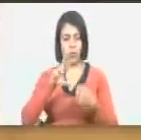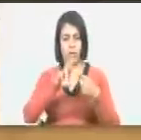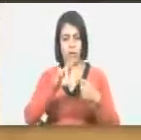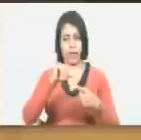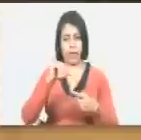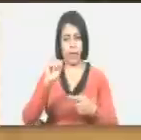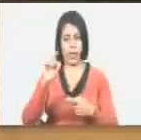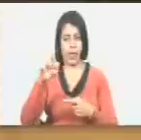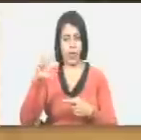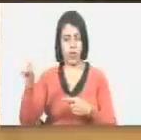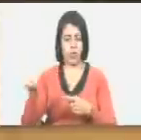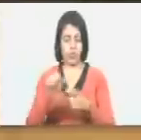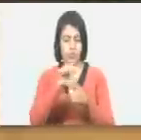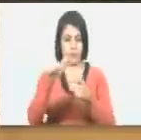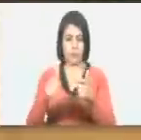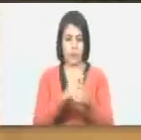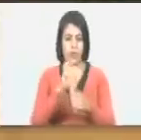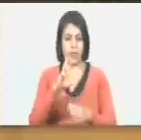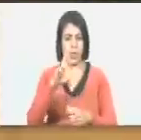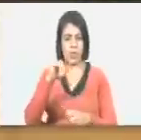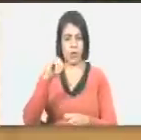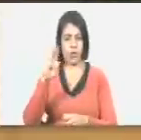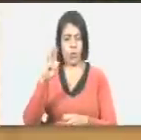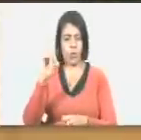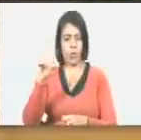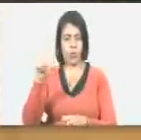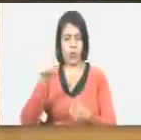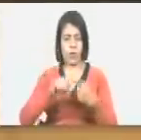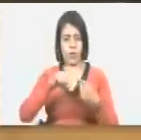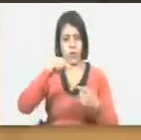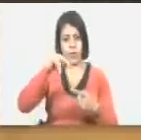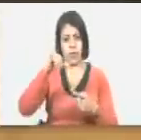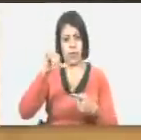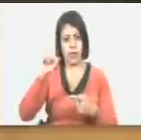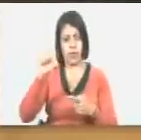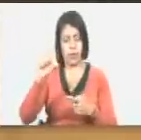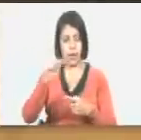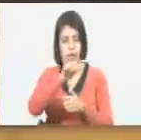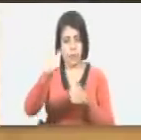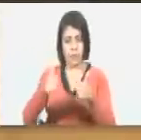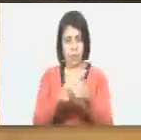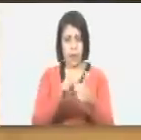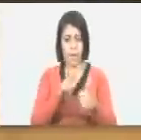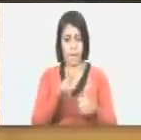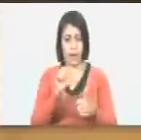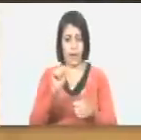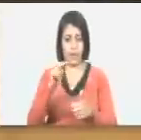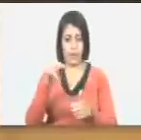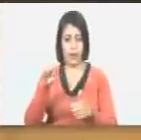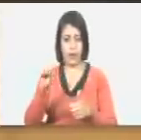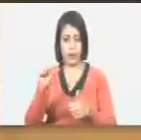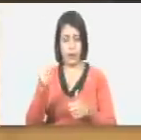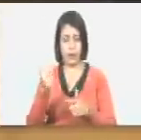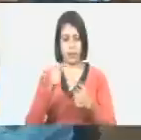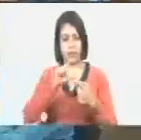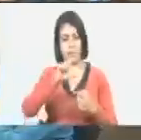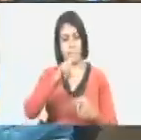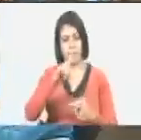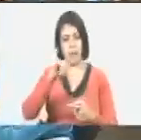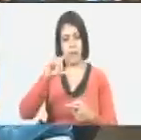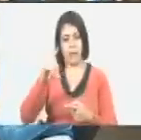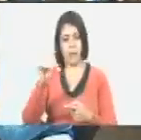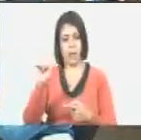Ricardo Molina, suplente Cristóbal Jiménez. Nicia Maldonado, suplente Vanessa Montero. Didalco